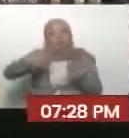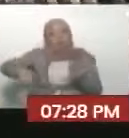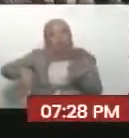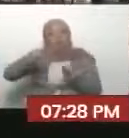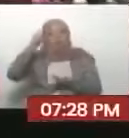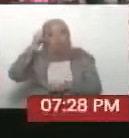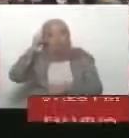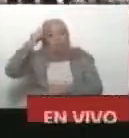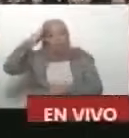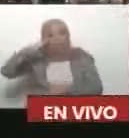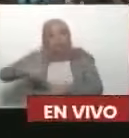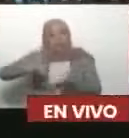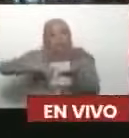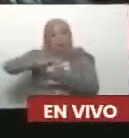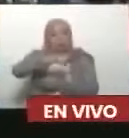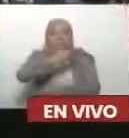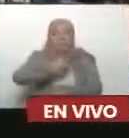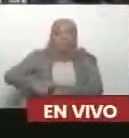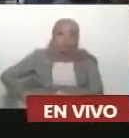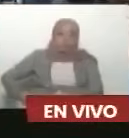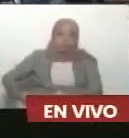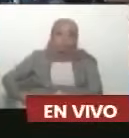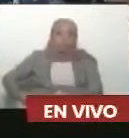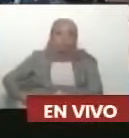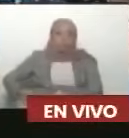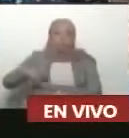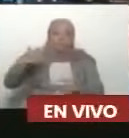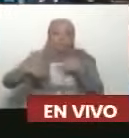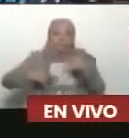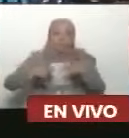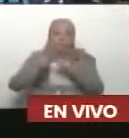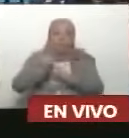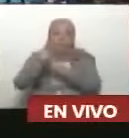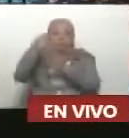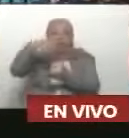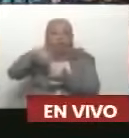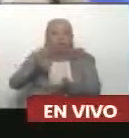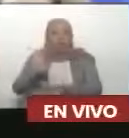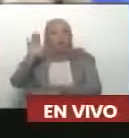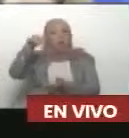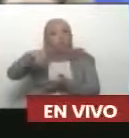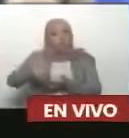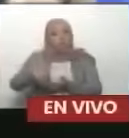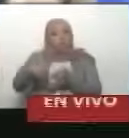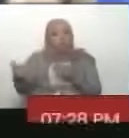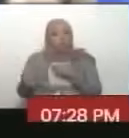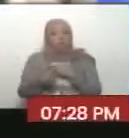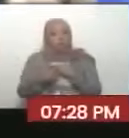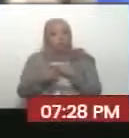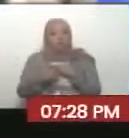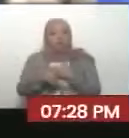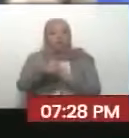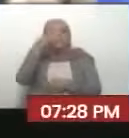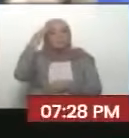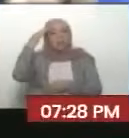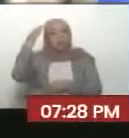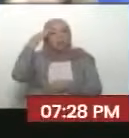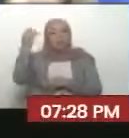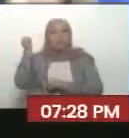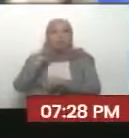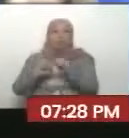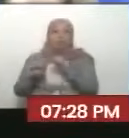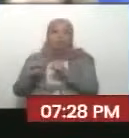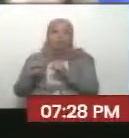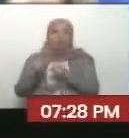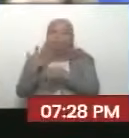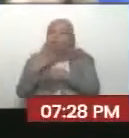Aviación, y decirle, presidente, que de esta tierra heroica, el Estado de Aragua, es una tierra de pacto, que sabemos a lo que nos estamos enfrentando,